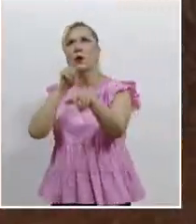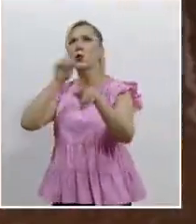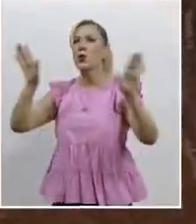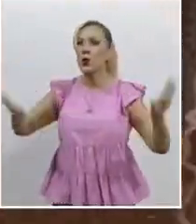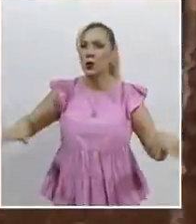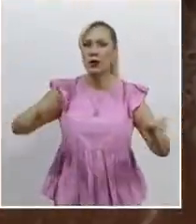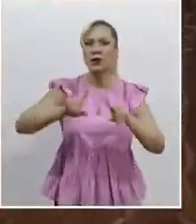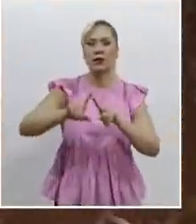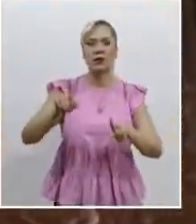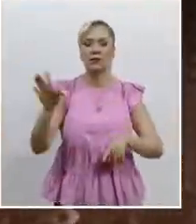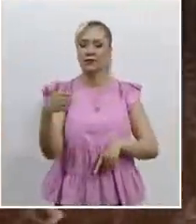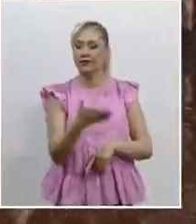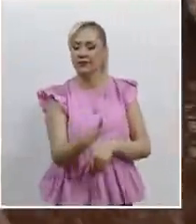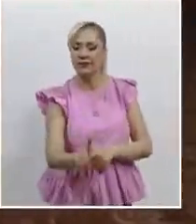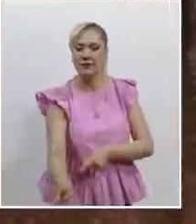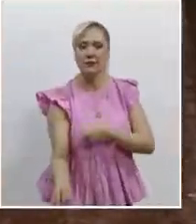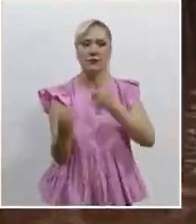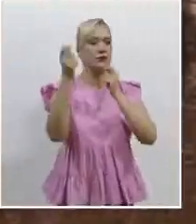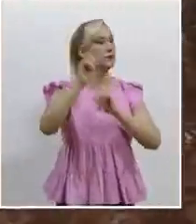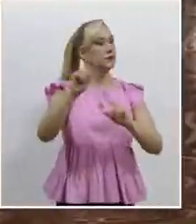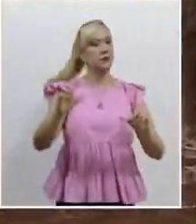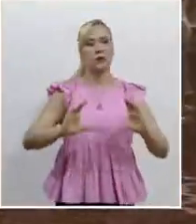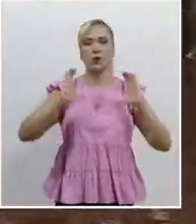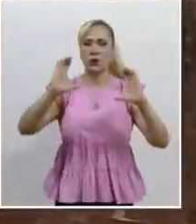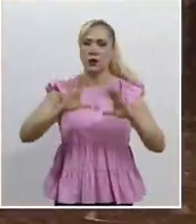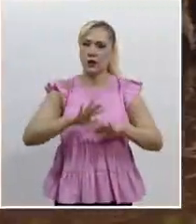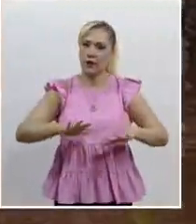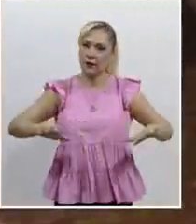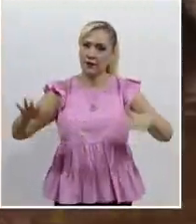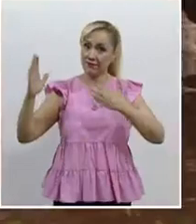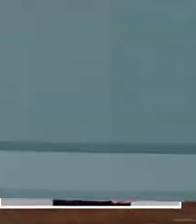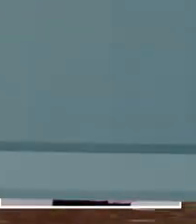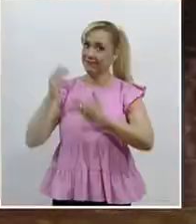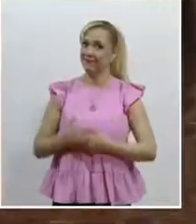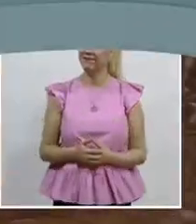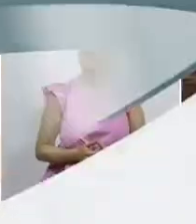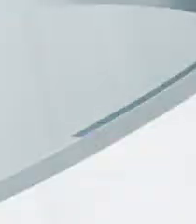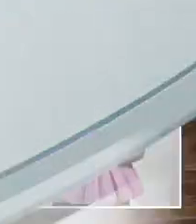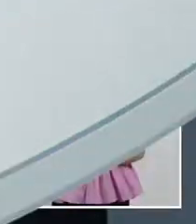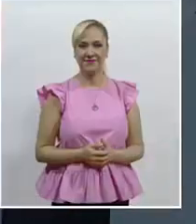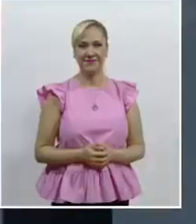establecer unidades de manejo para la conservación de la vida silvestre.